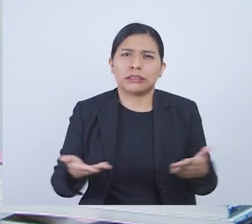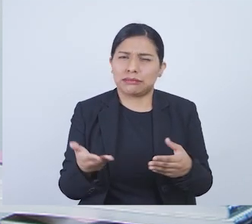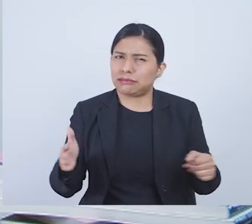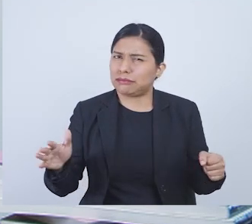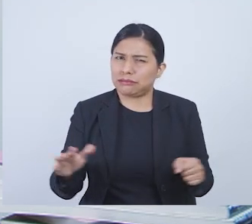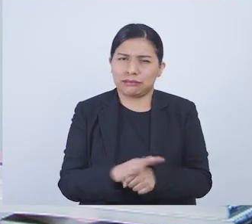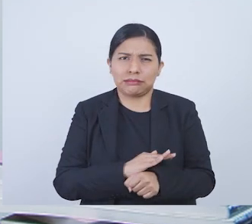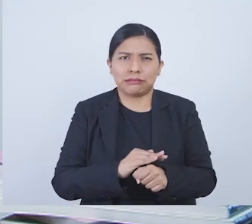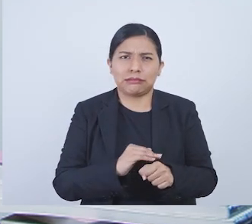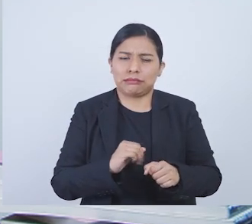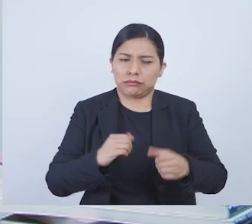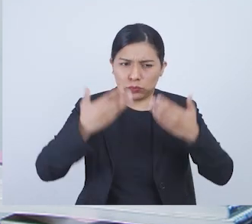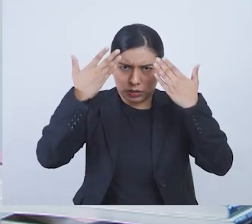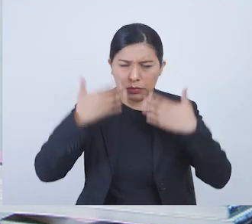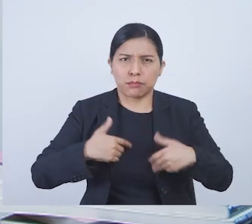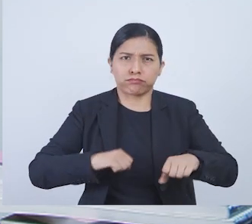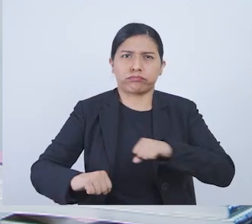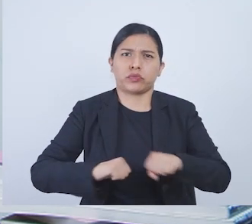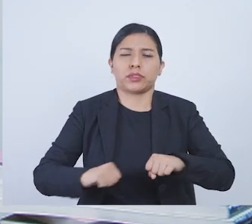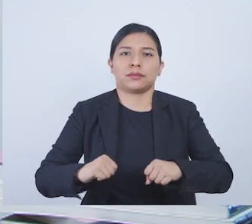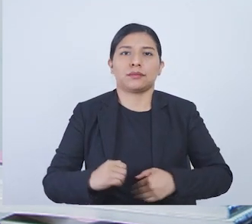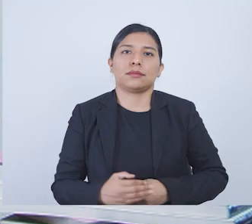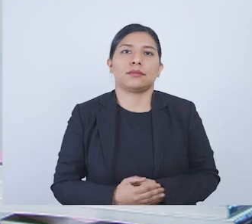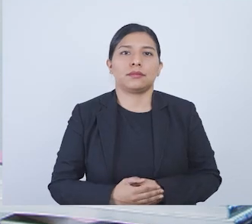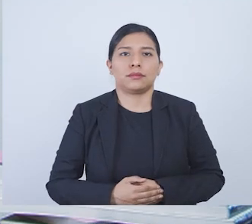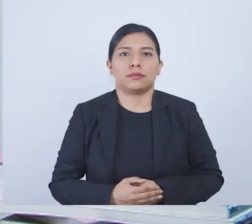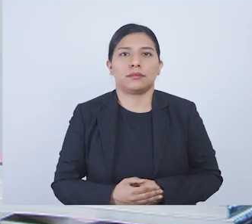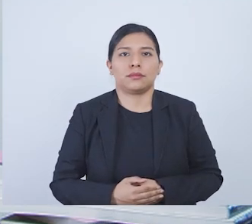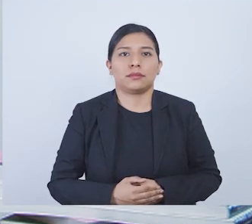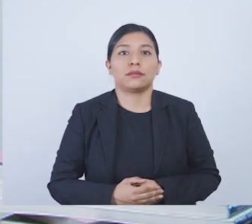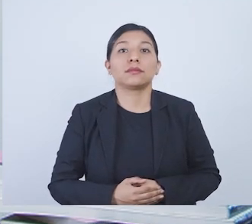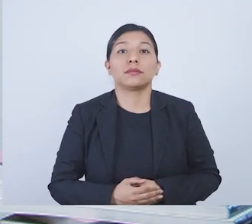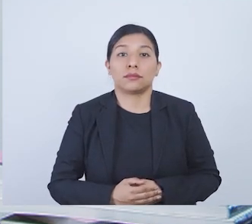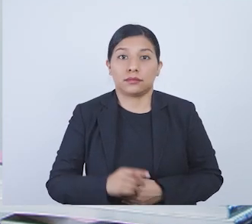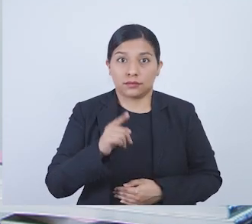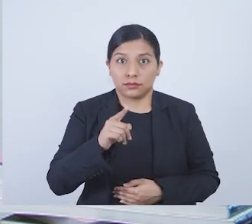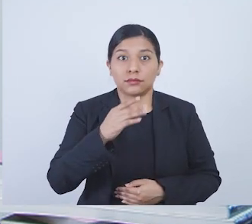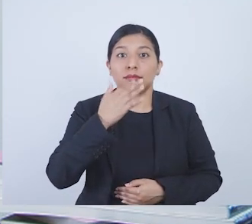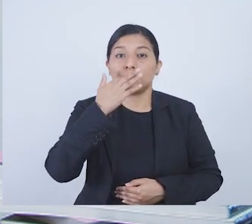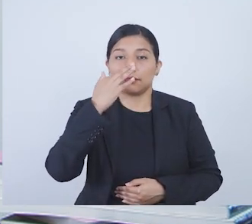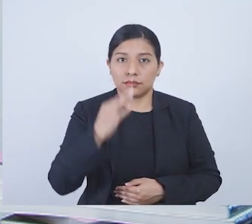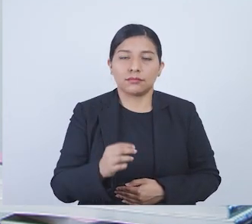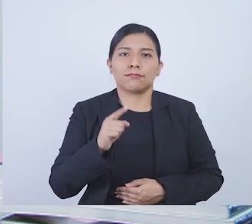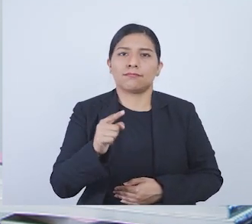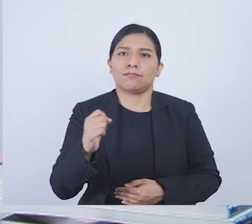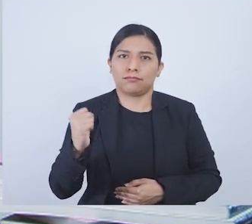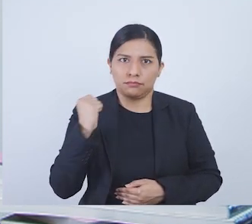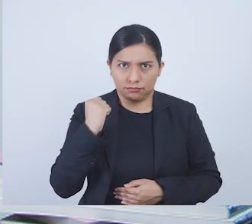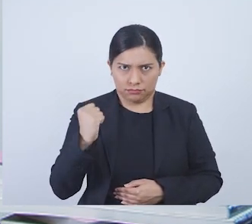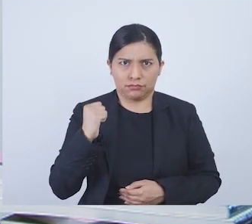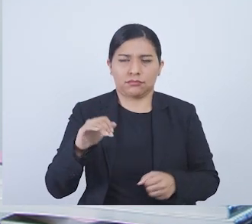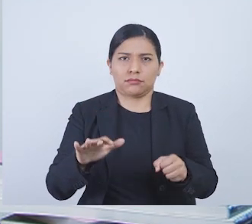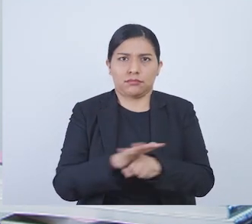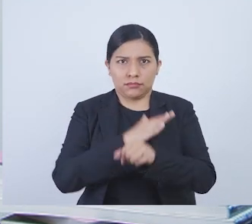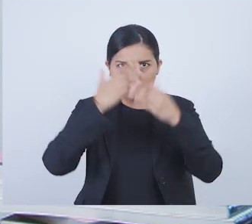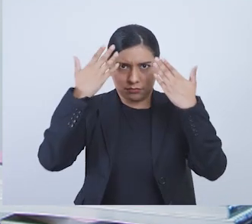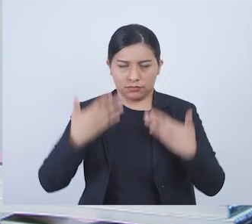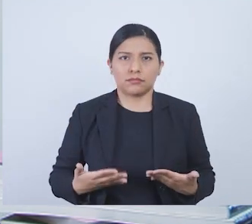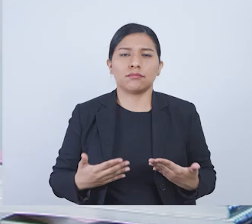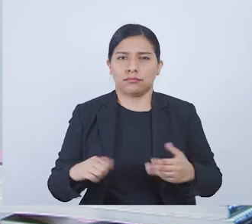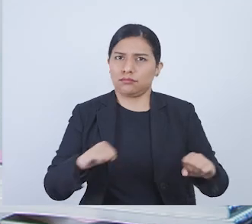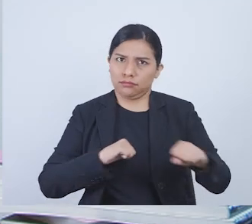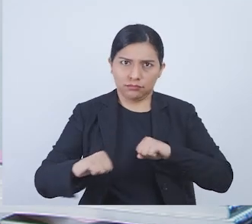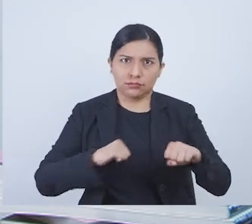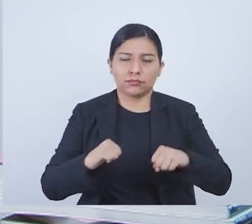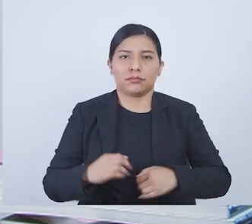en movimiento corporal. Es decir, se está confirmando y revalidando la importancia que tiene el movimiento corporal para